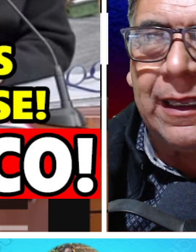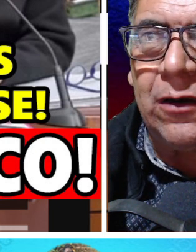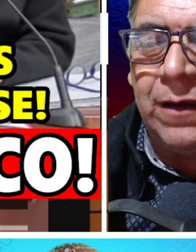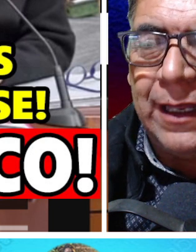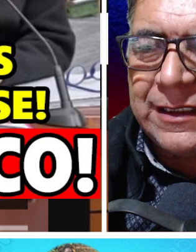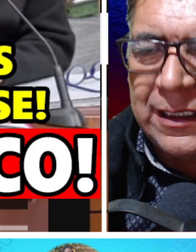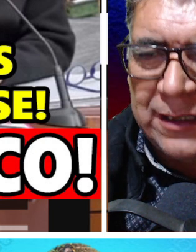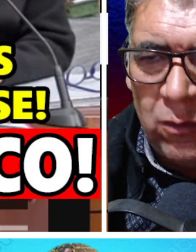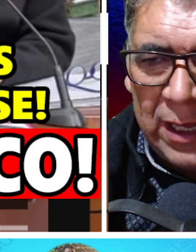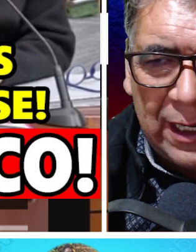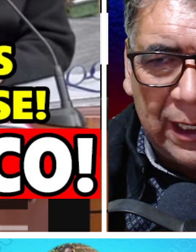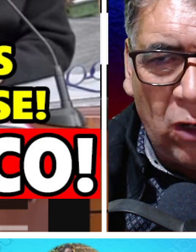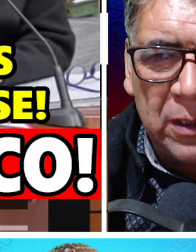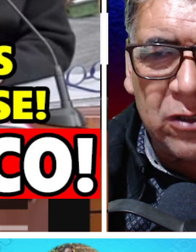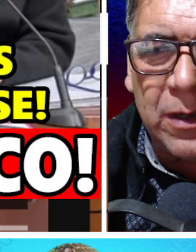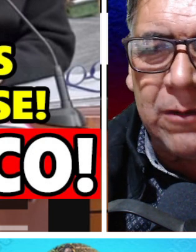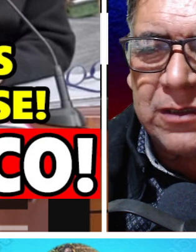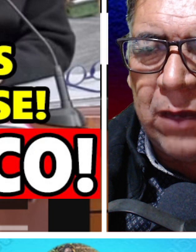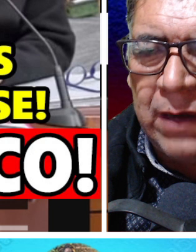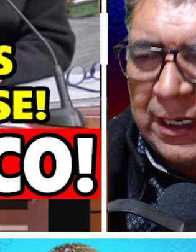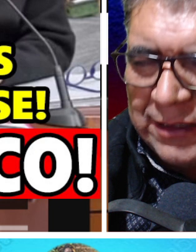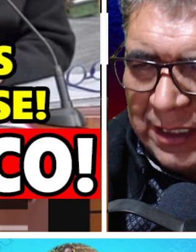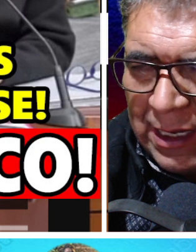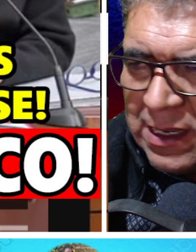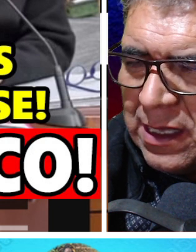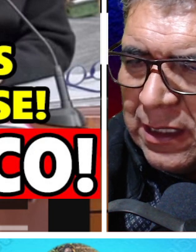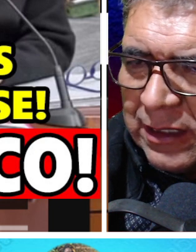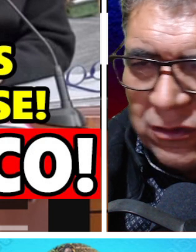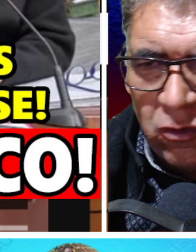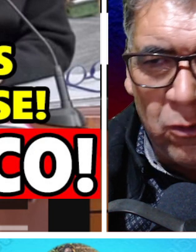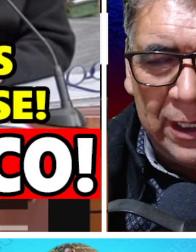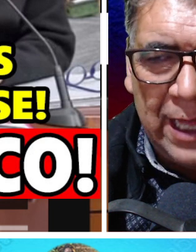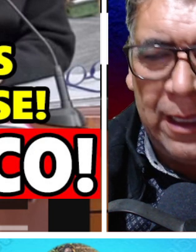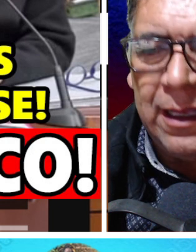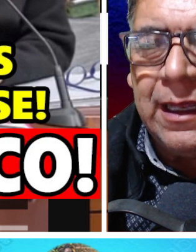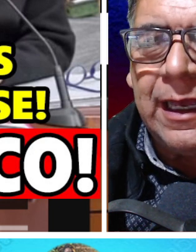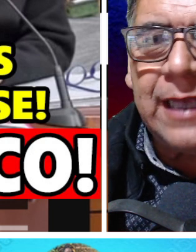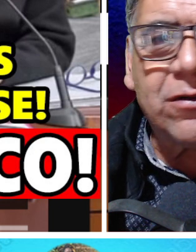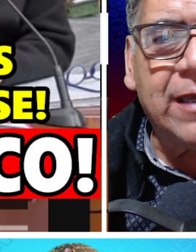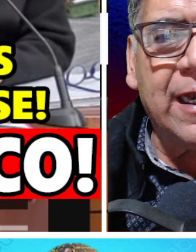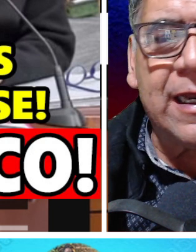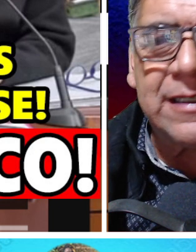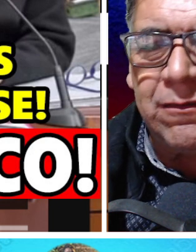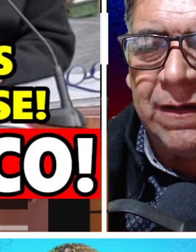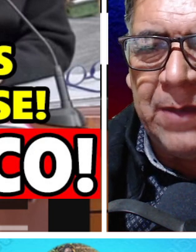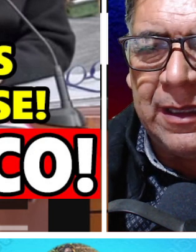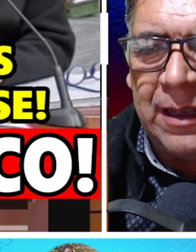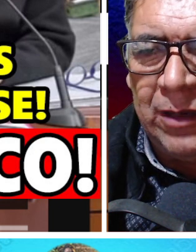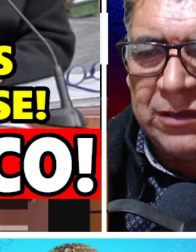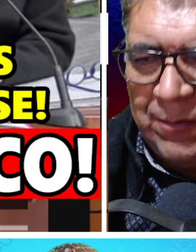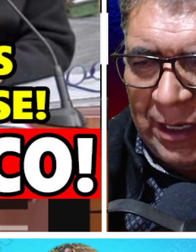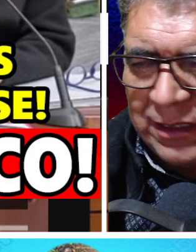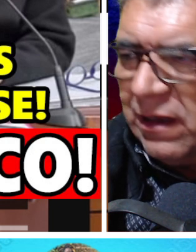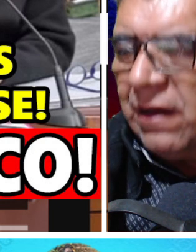que recorrer hasta 50 kilómetros para buscar una casilla de su comunidad. Esto quieren hacer nuevamente,